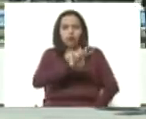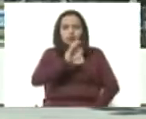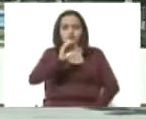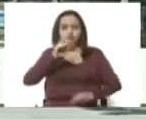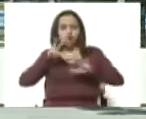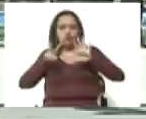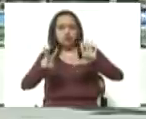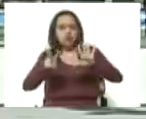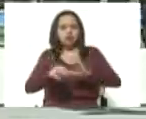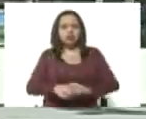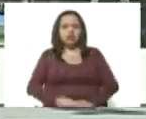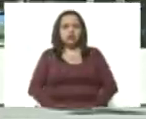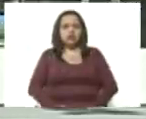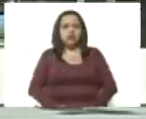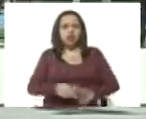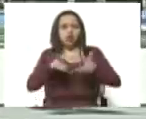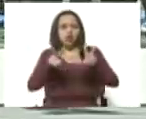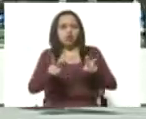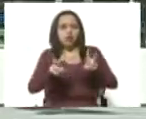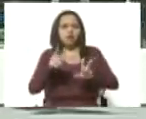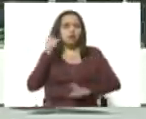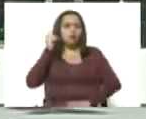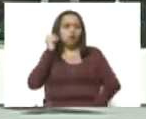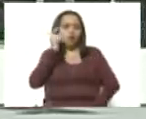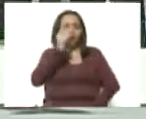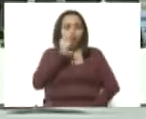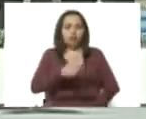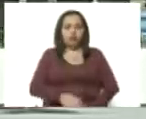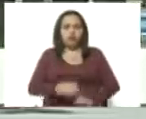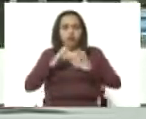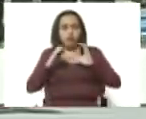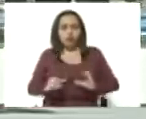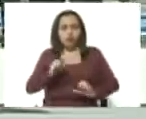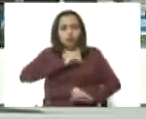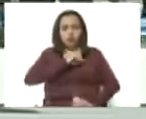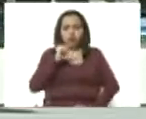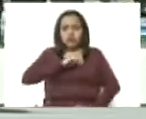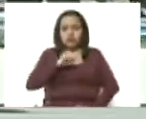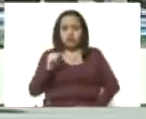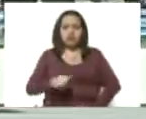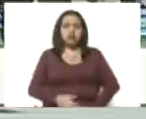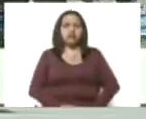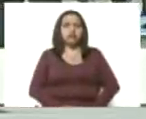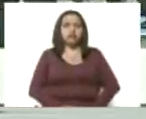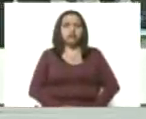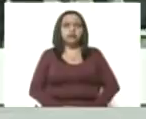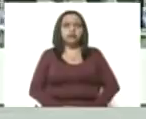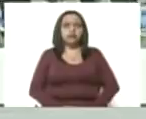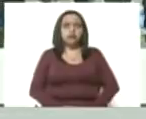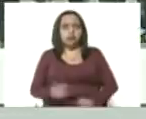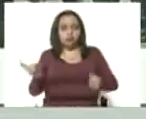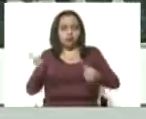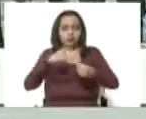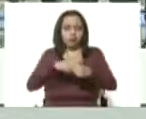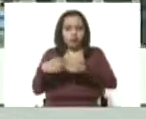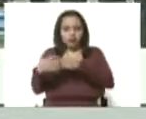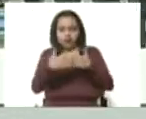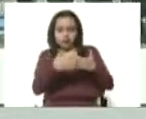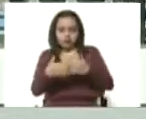3.407 nuevos hombres y mujeres de los cuerpos de policía para que se incorporen a la